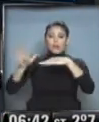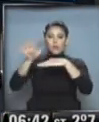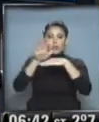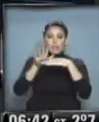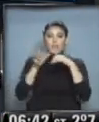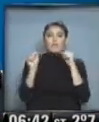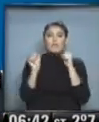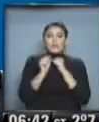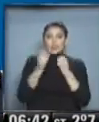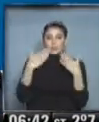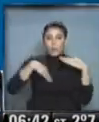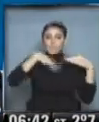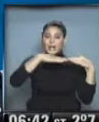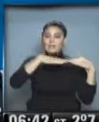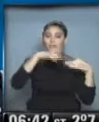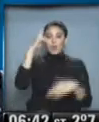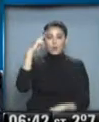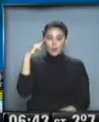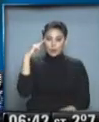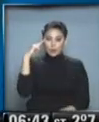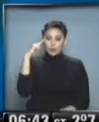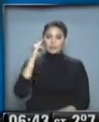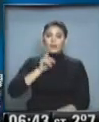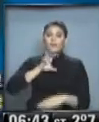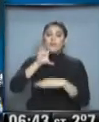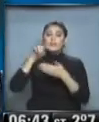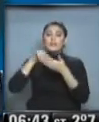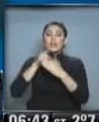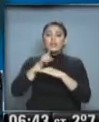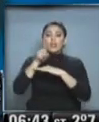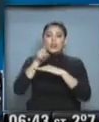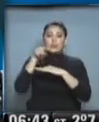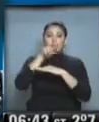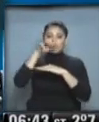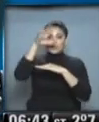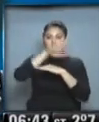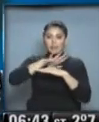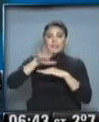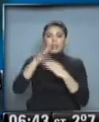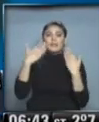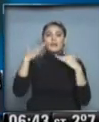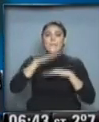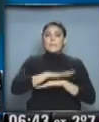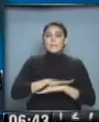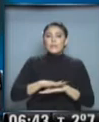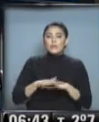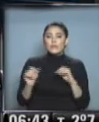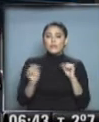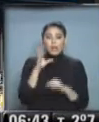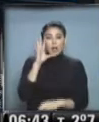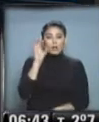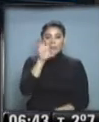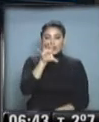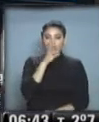con temperaturas máximas que rondarán los 9 grados. Entre el norte de Buenos Aires y sur del litoral, allí las temperaturas mínimas son realmente muy bajas. Recuerden que en